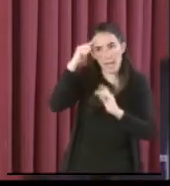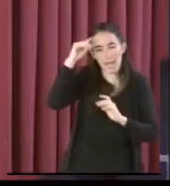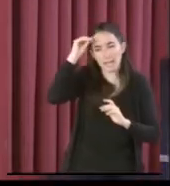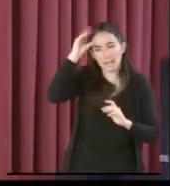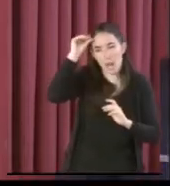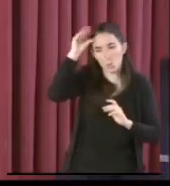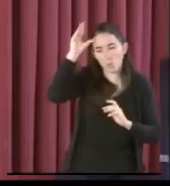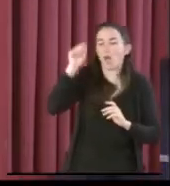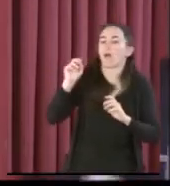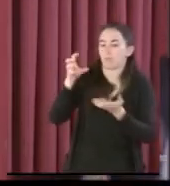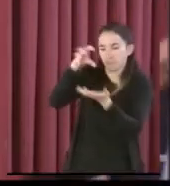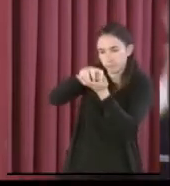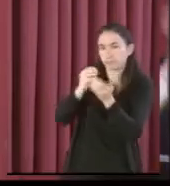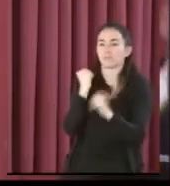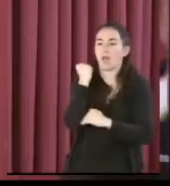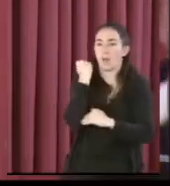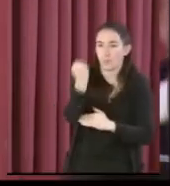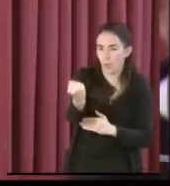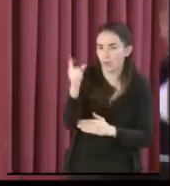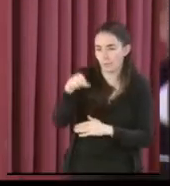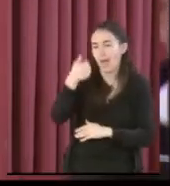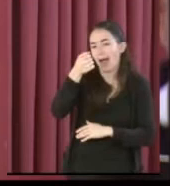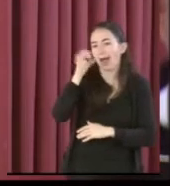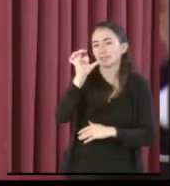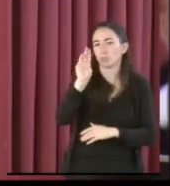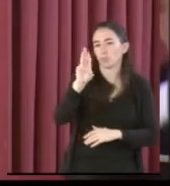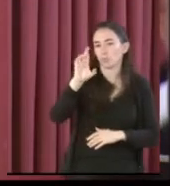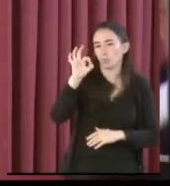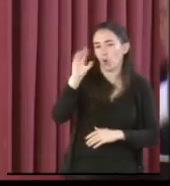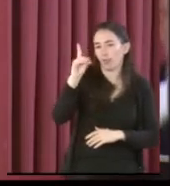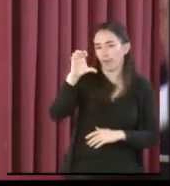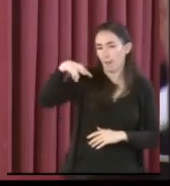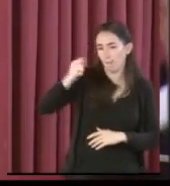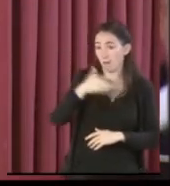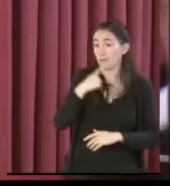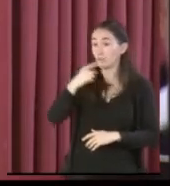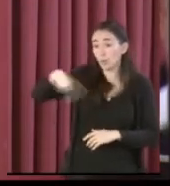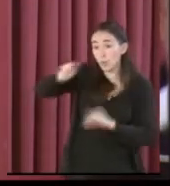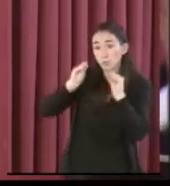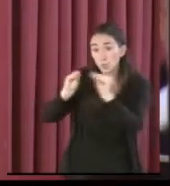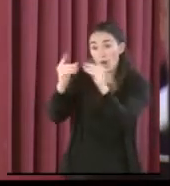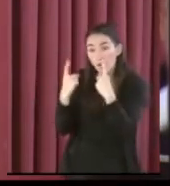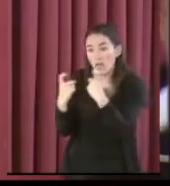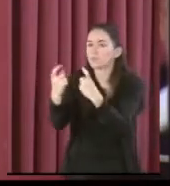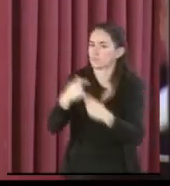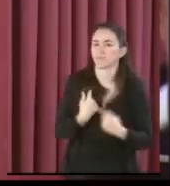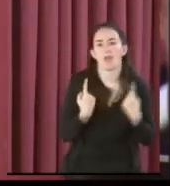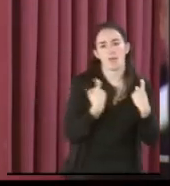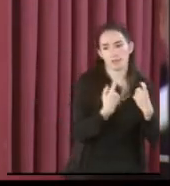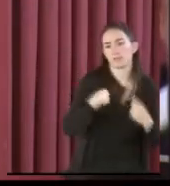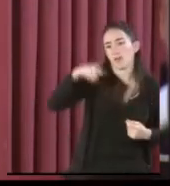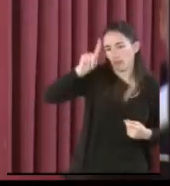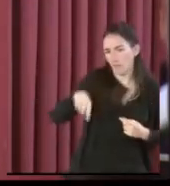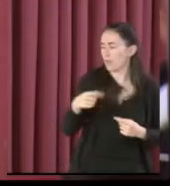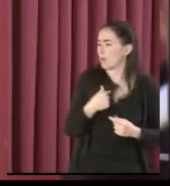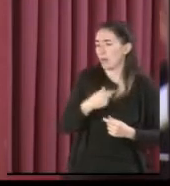de Asprodema. Sus retos, como les decía, son nuestros retos y estamos comprometidos con su